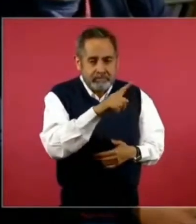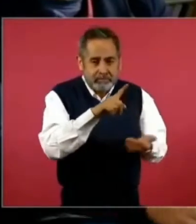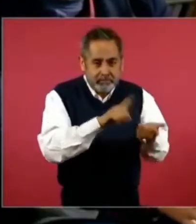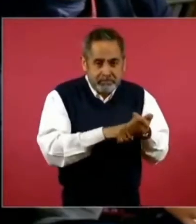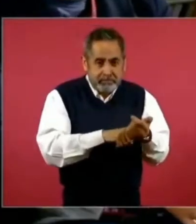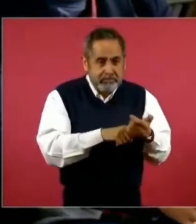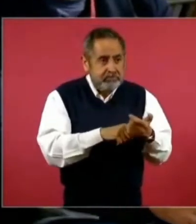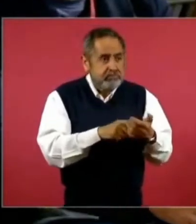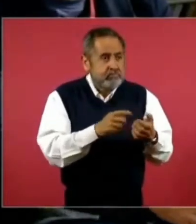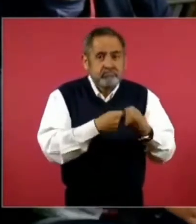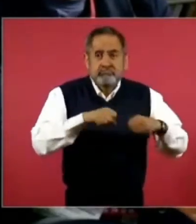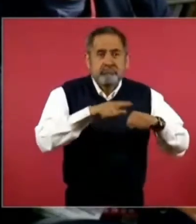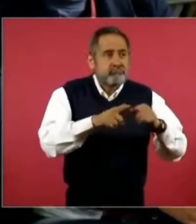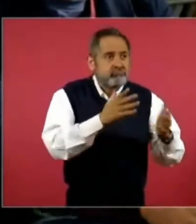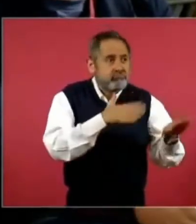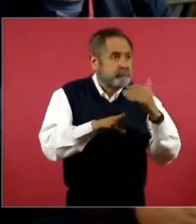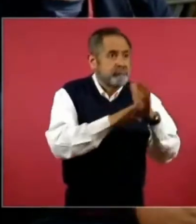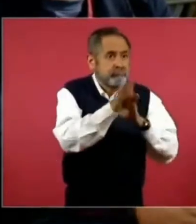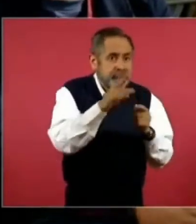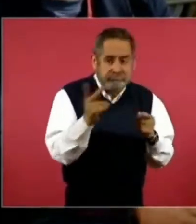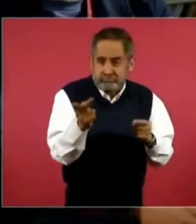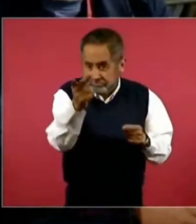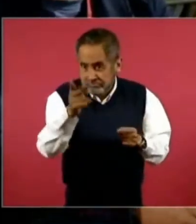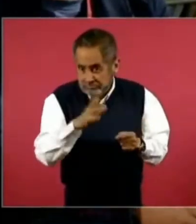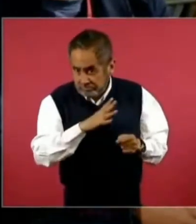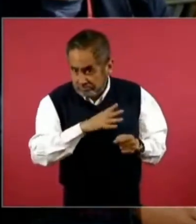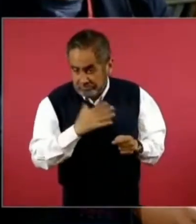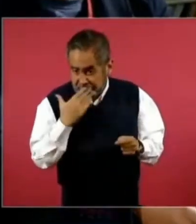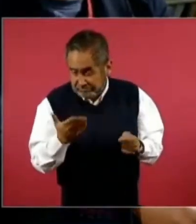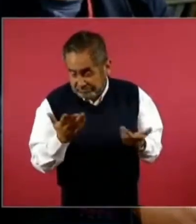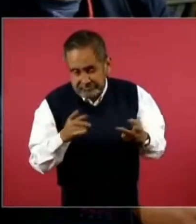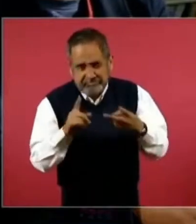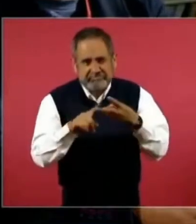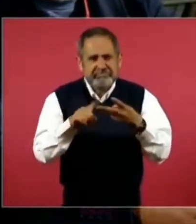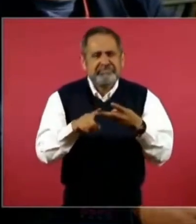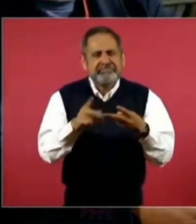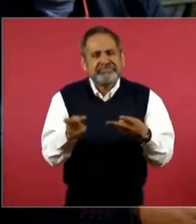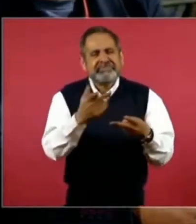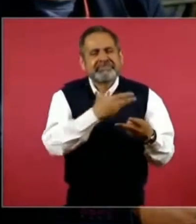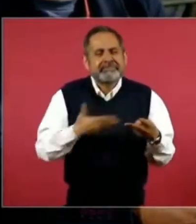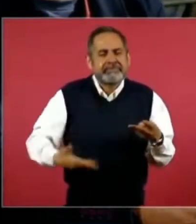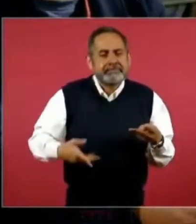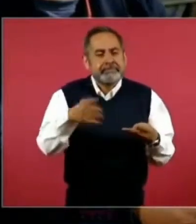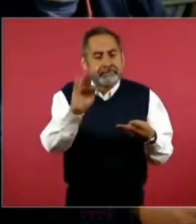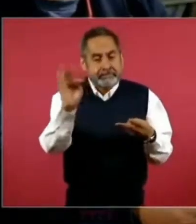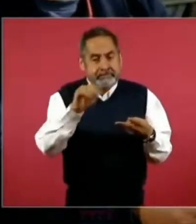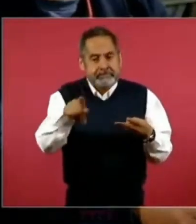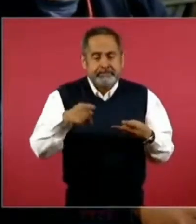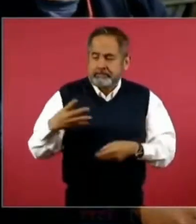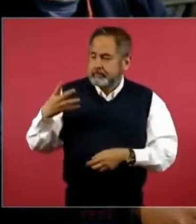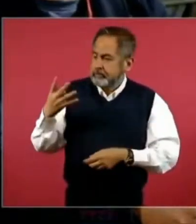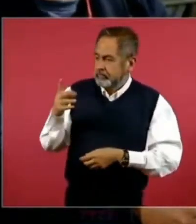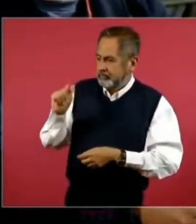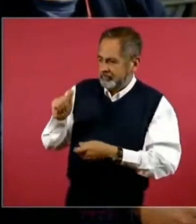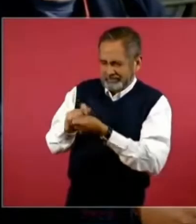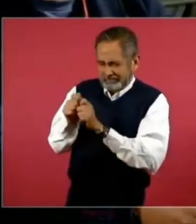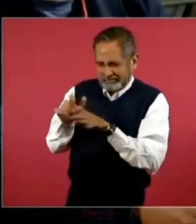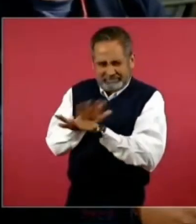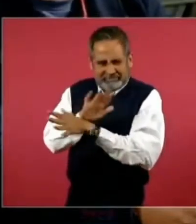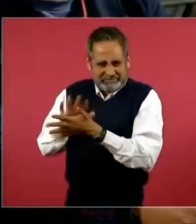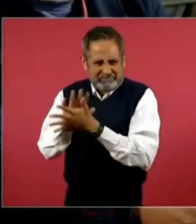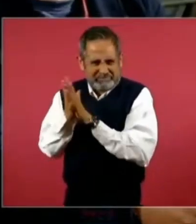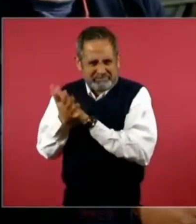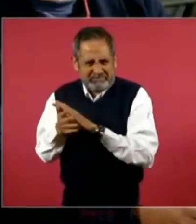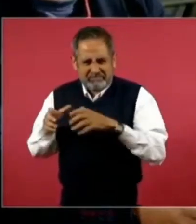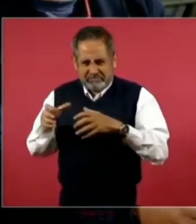levantamiento social? Como tema número uno. Tema dos, señor presidente, tal vez la Cuarta Transformación gobernaría